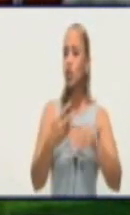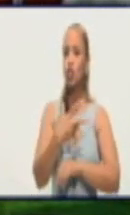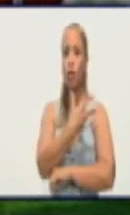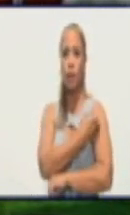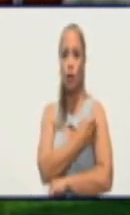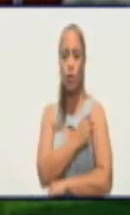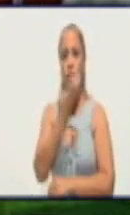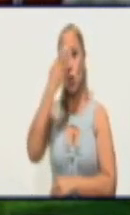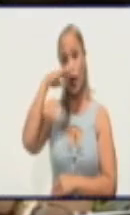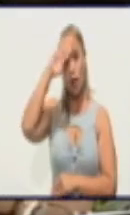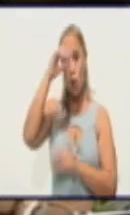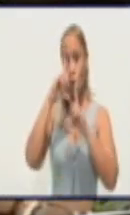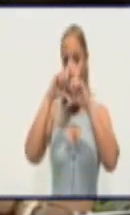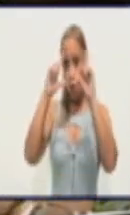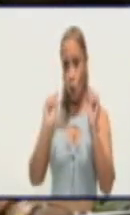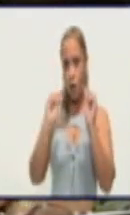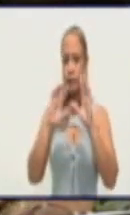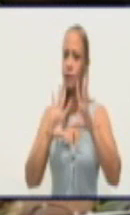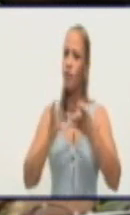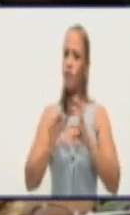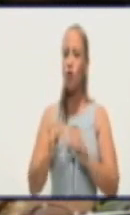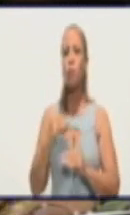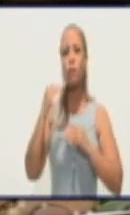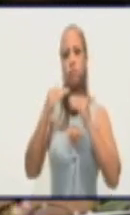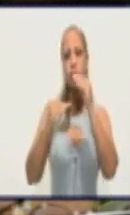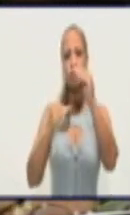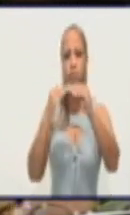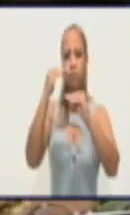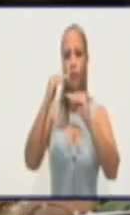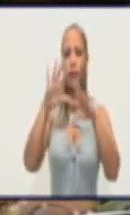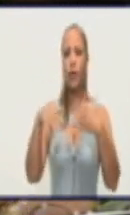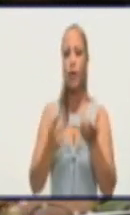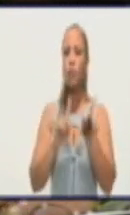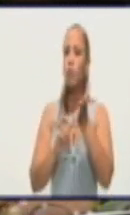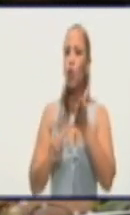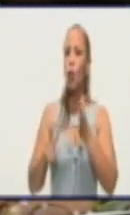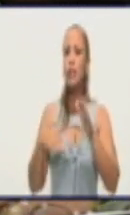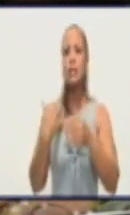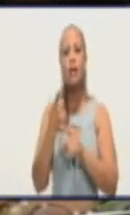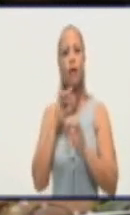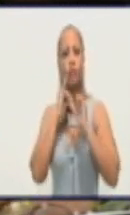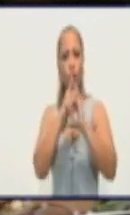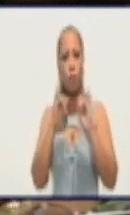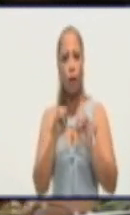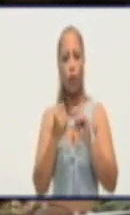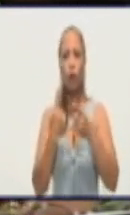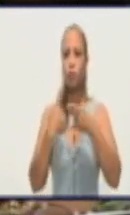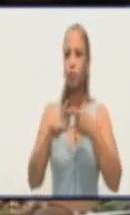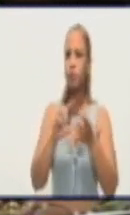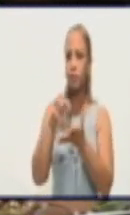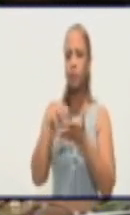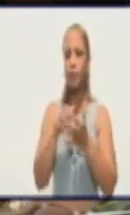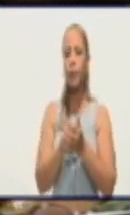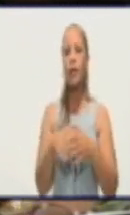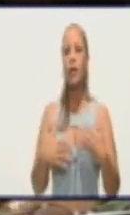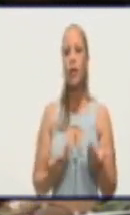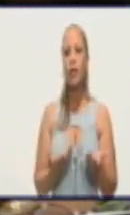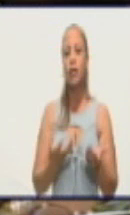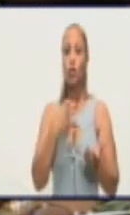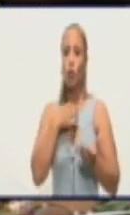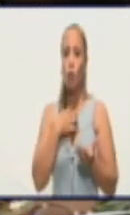en Cuba se está llevando de manera escalonada. La provincia, como habíamos dicho en otros escenarios, tuvo la oportunidad